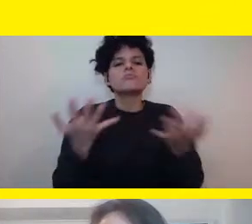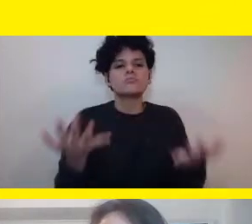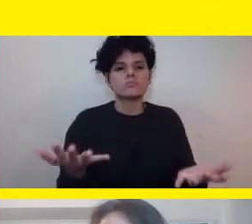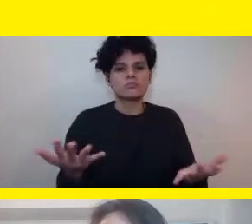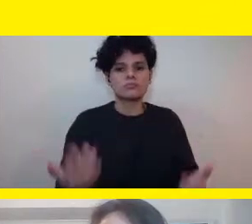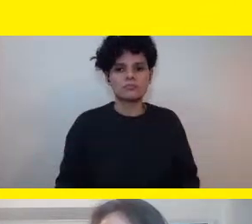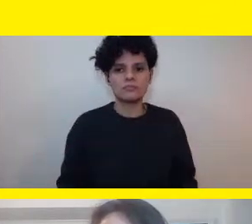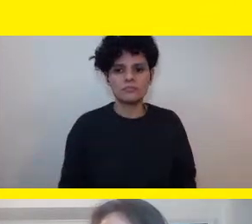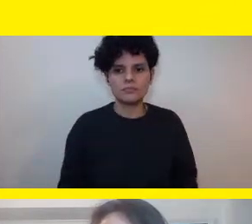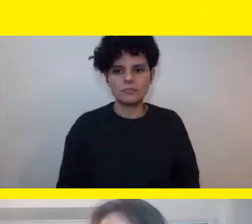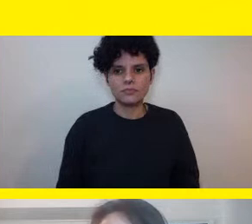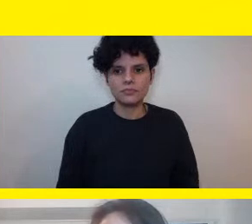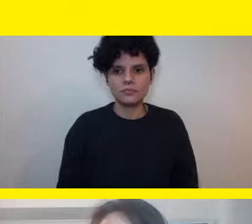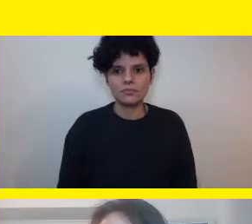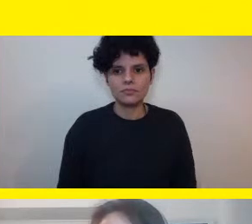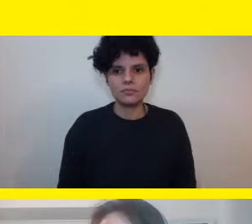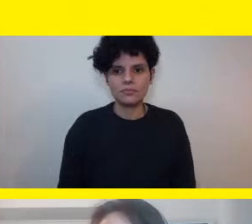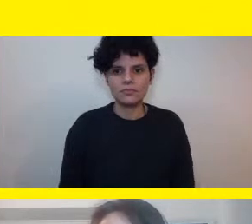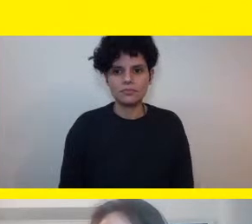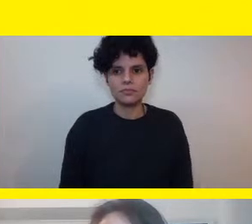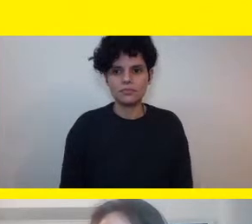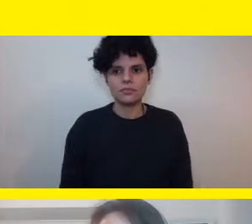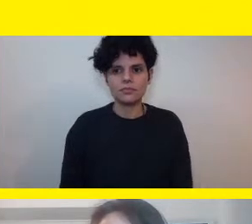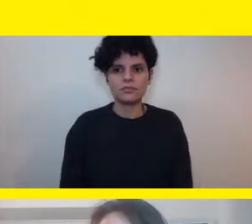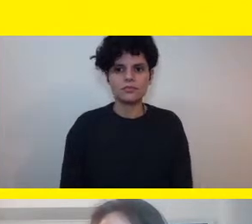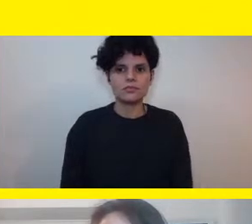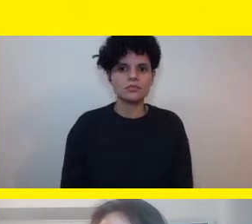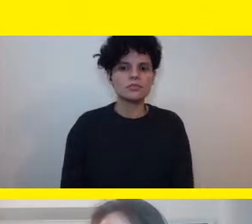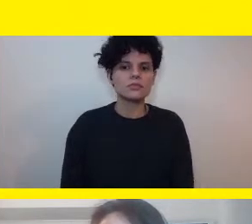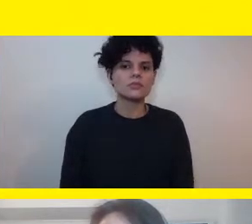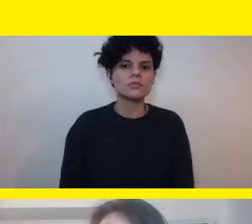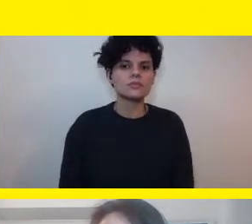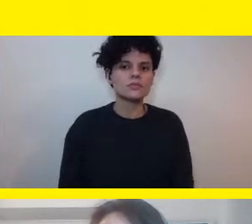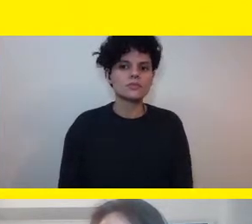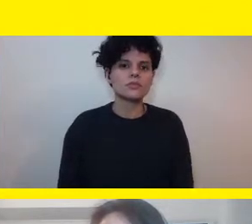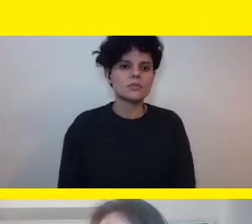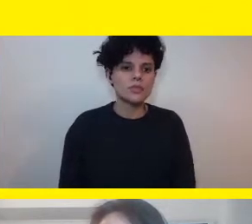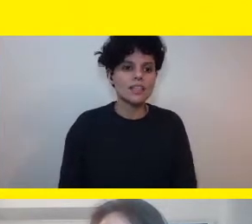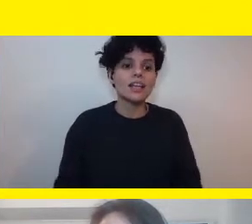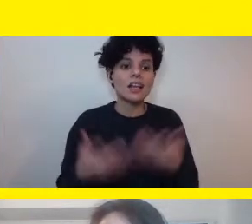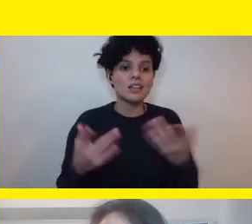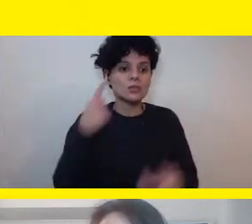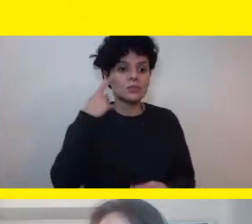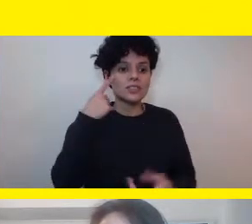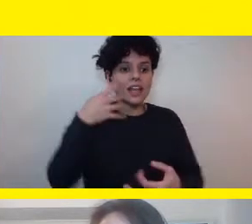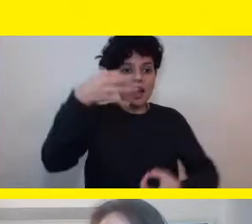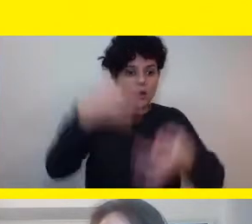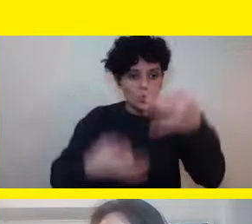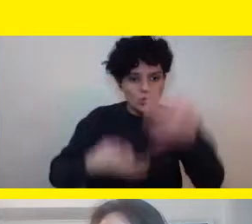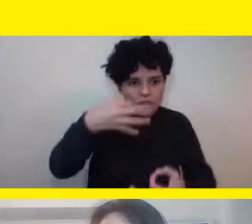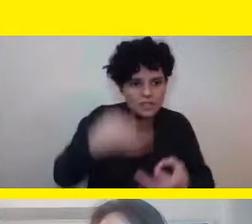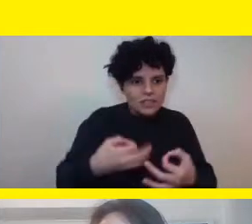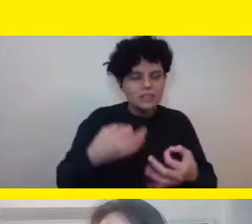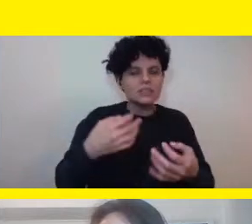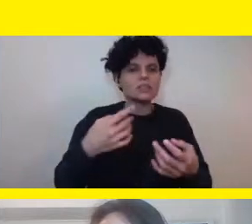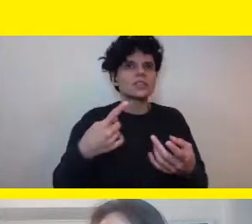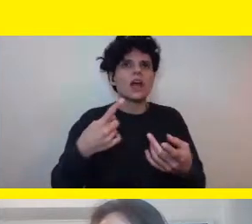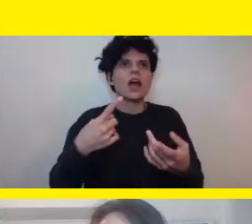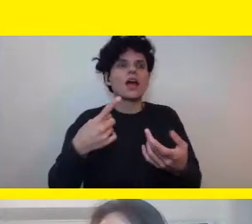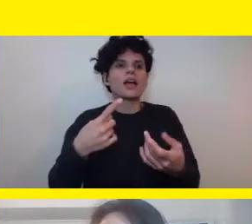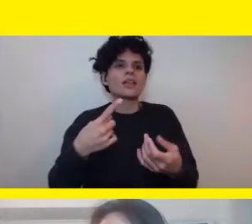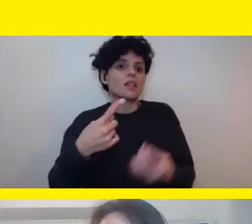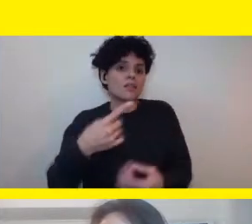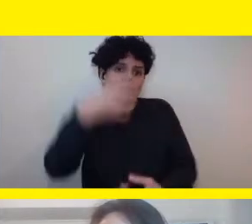Eso está muy lejos de lo que en realidad la justicia de los tribunales o lo que yo denomino la justicia de los